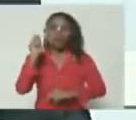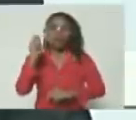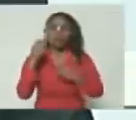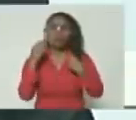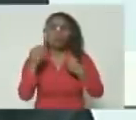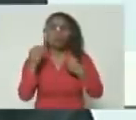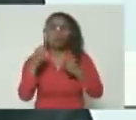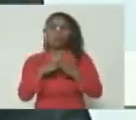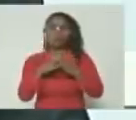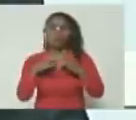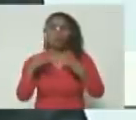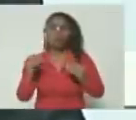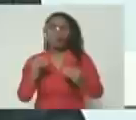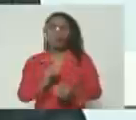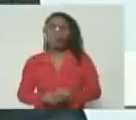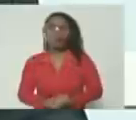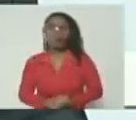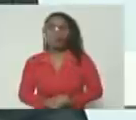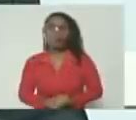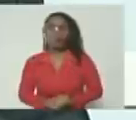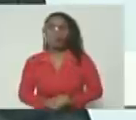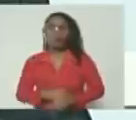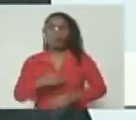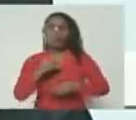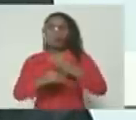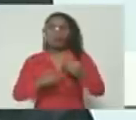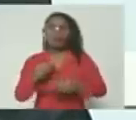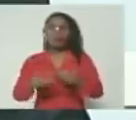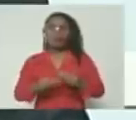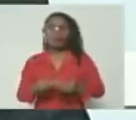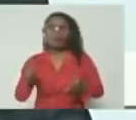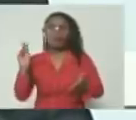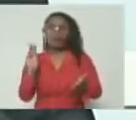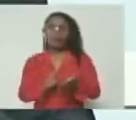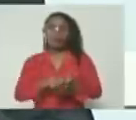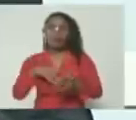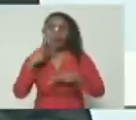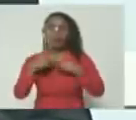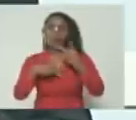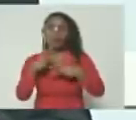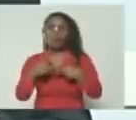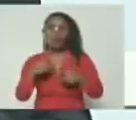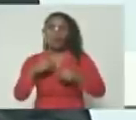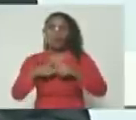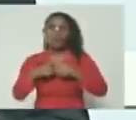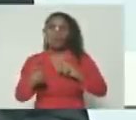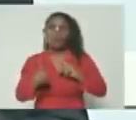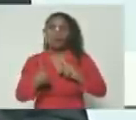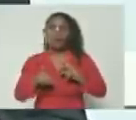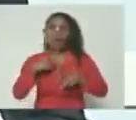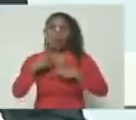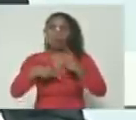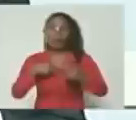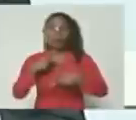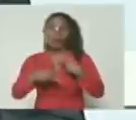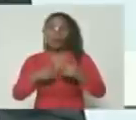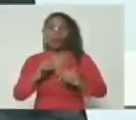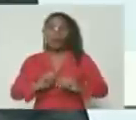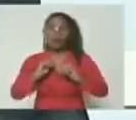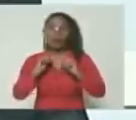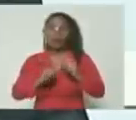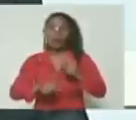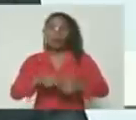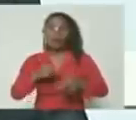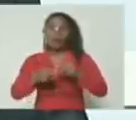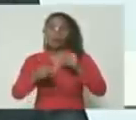que todos tuviésemos la oportunidad de volver a la política. Pero es que la política que comenzó a